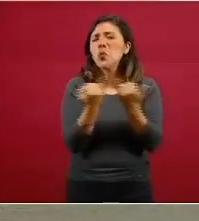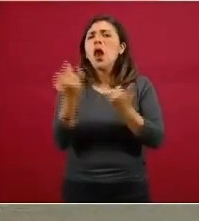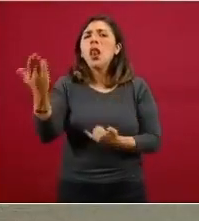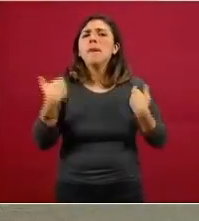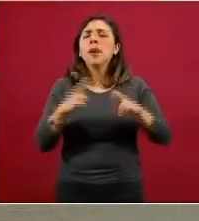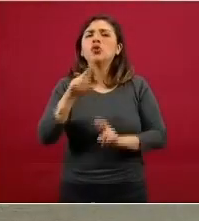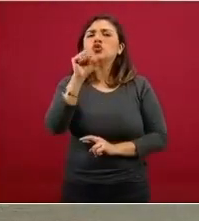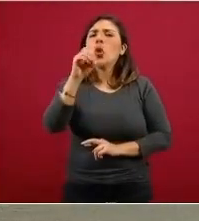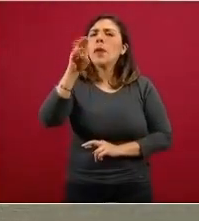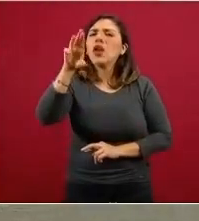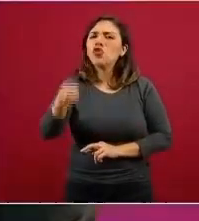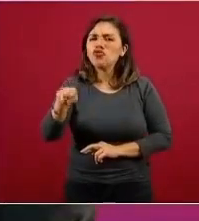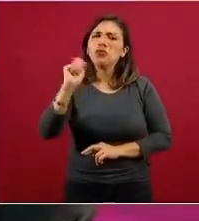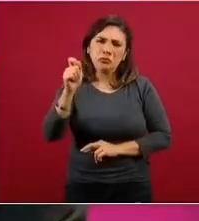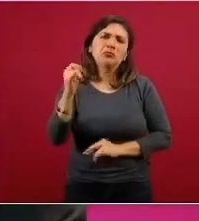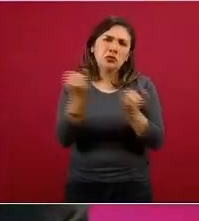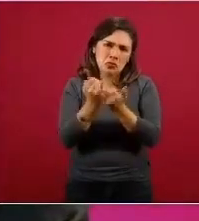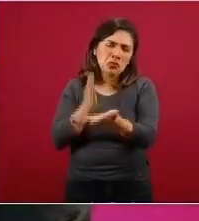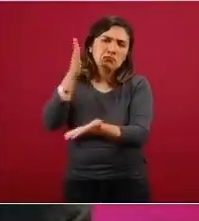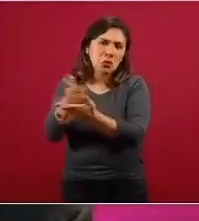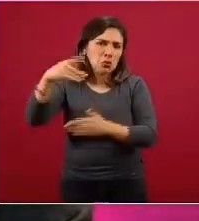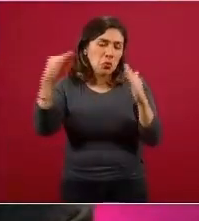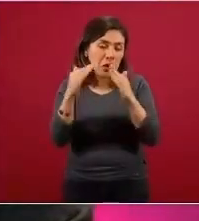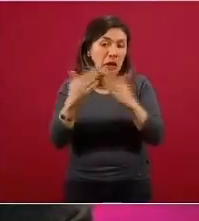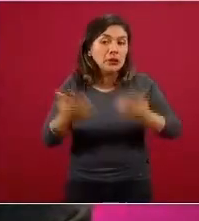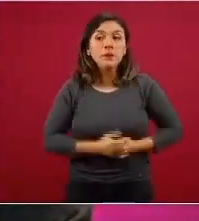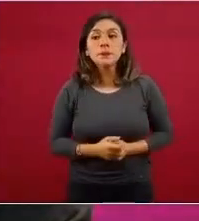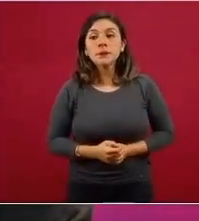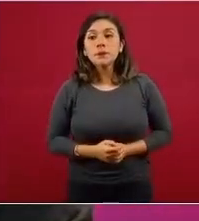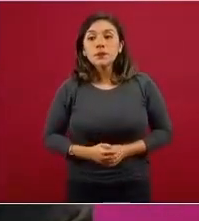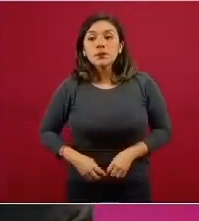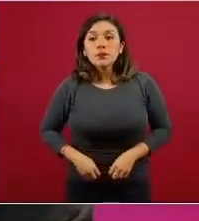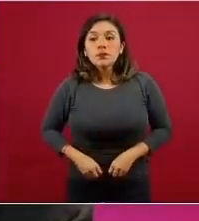maestro Sobrón, que supongo que fueron a buscarlo allá en su casa.